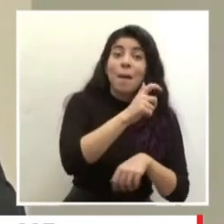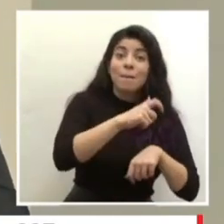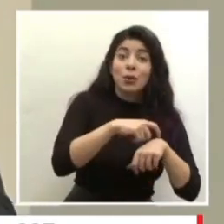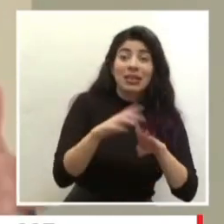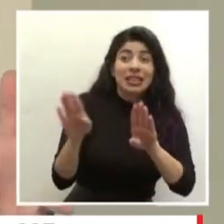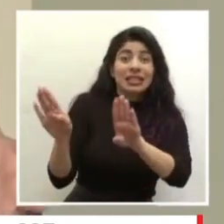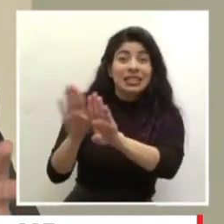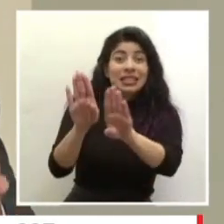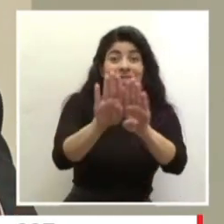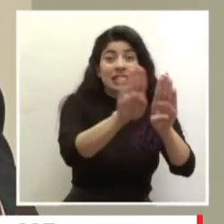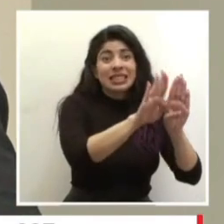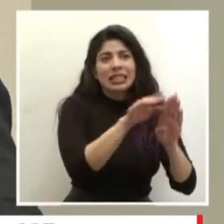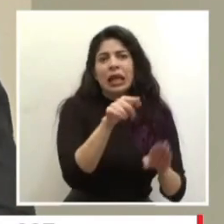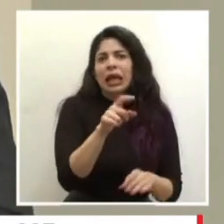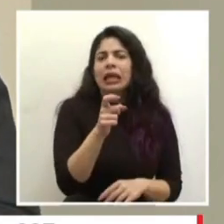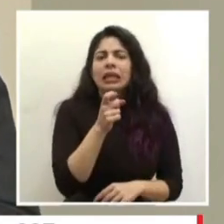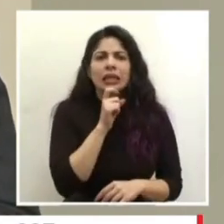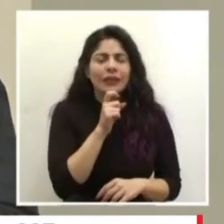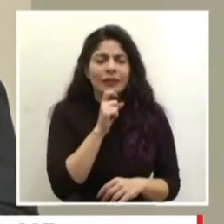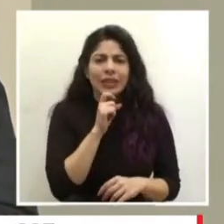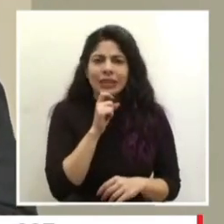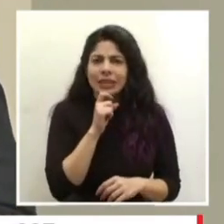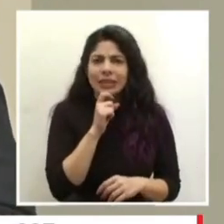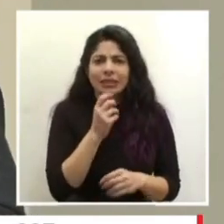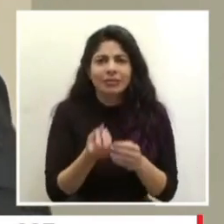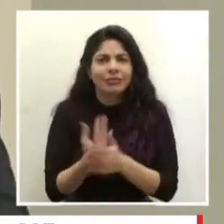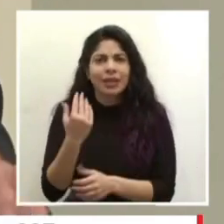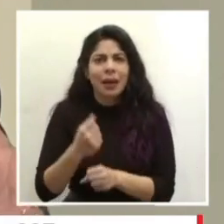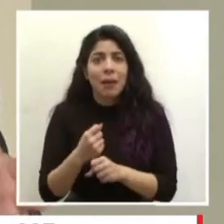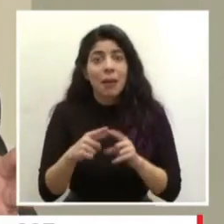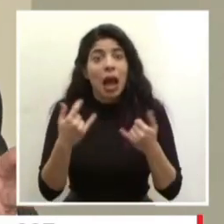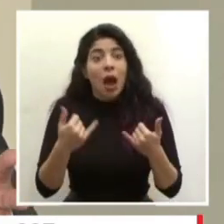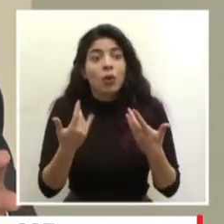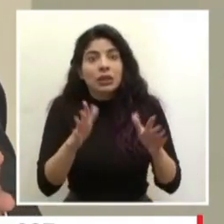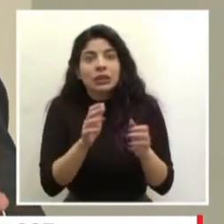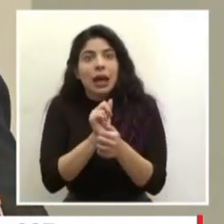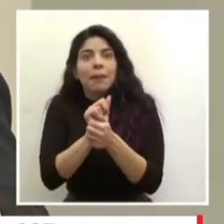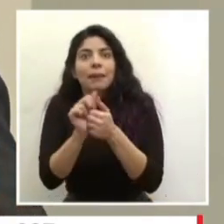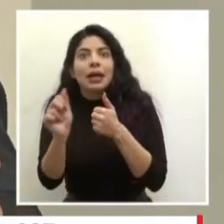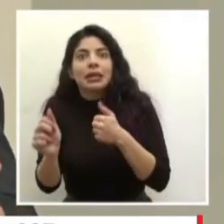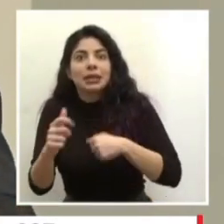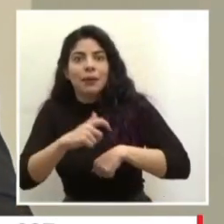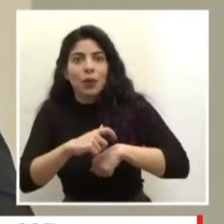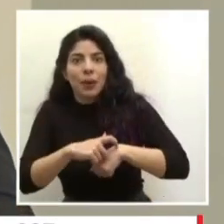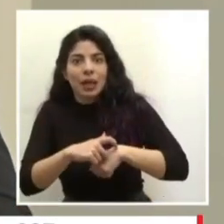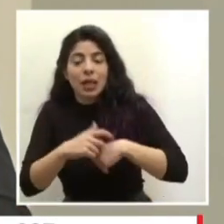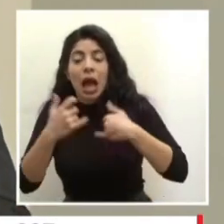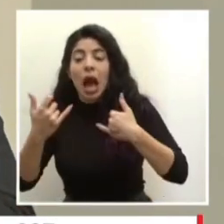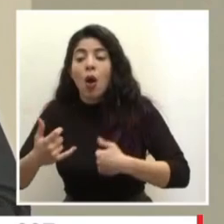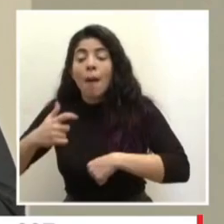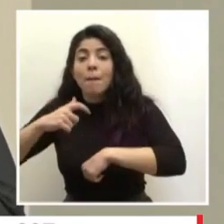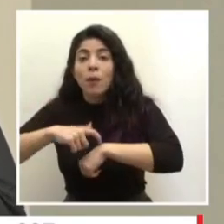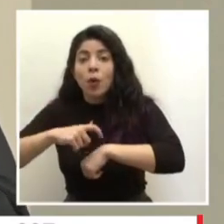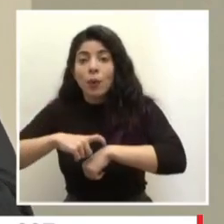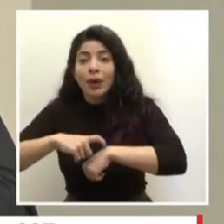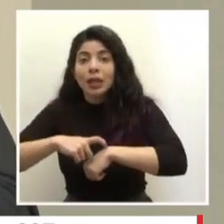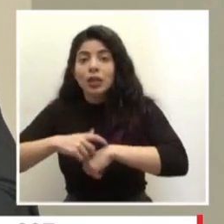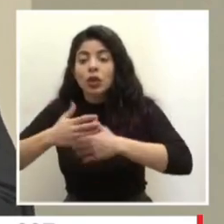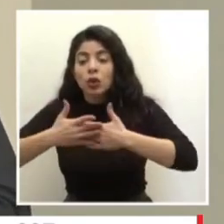cerrado, ciertamente es muy difícil esa generación, pero ya estamos saliendo de ese momento. Pero estamos en un momento donde tenemos